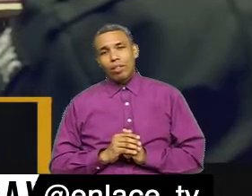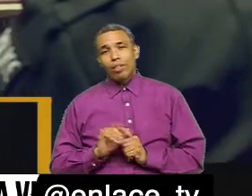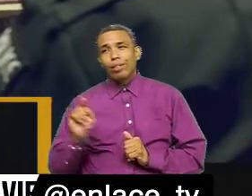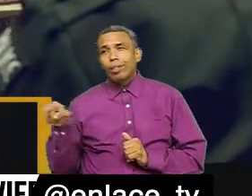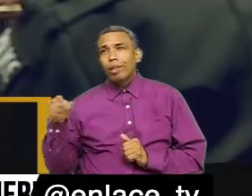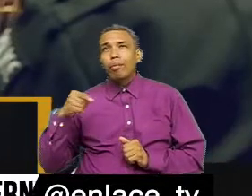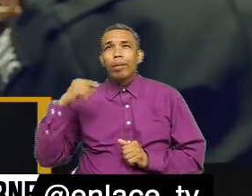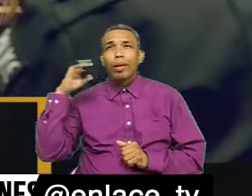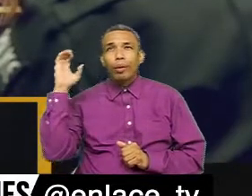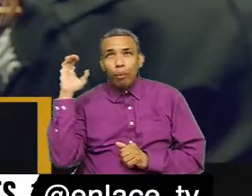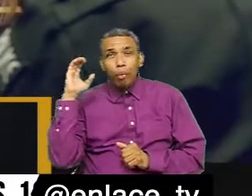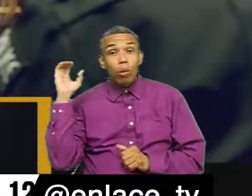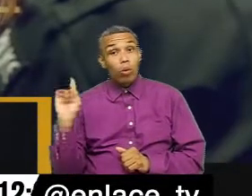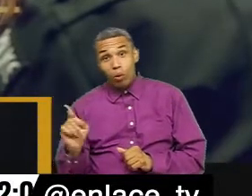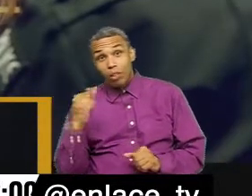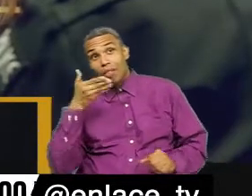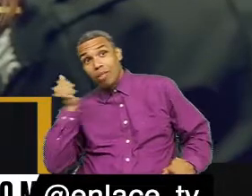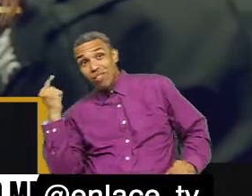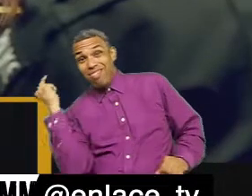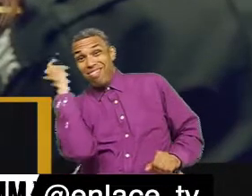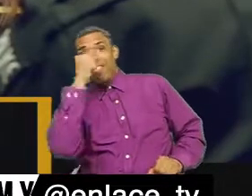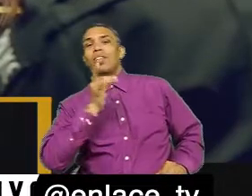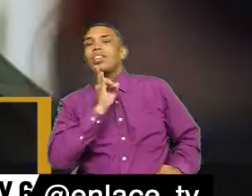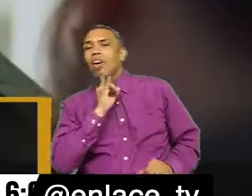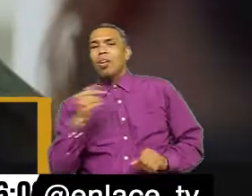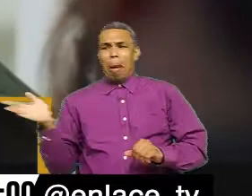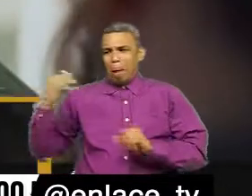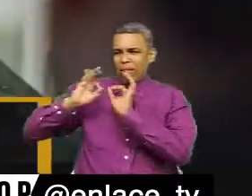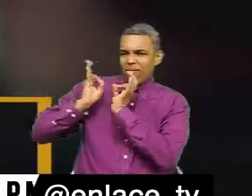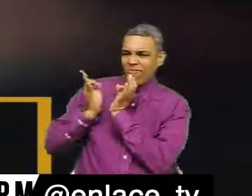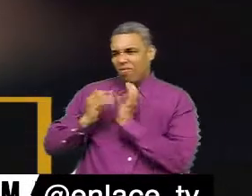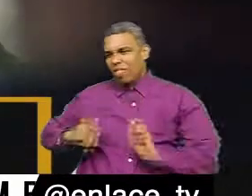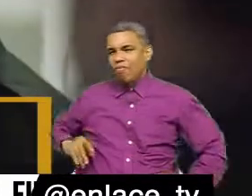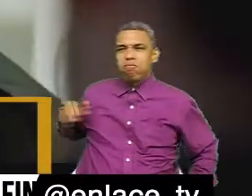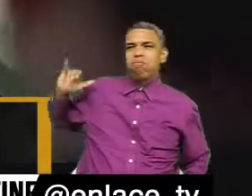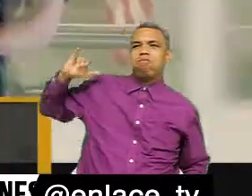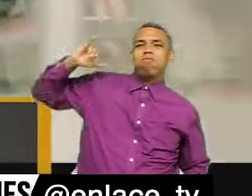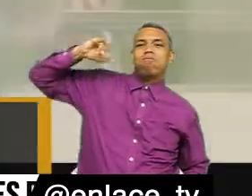Rubio Cucalón mostrarán su encanto colombiano y vivirán las más divertidas situaciones.